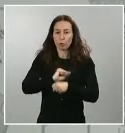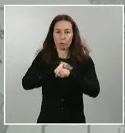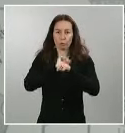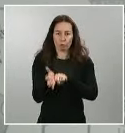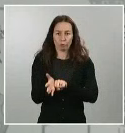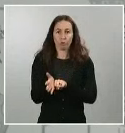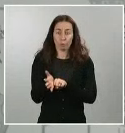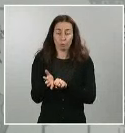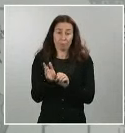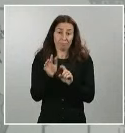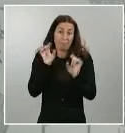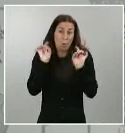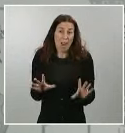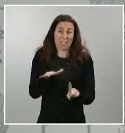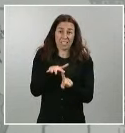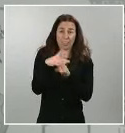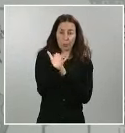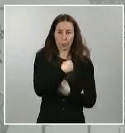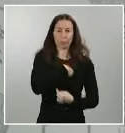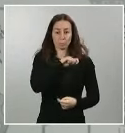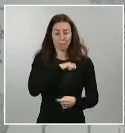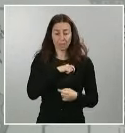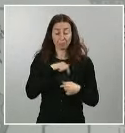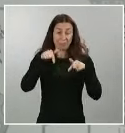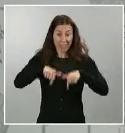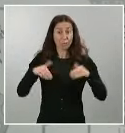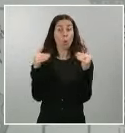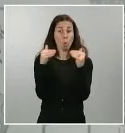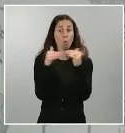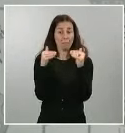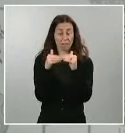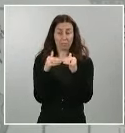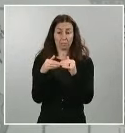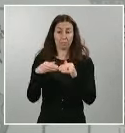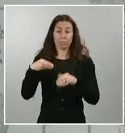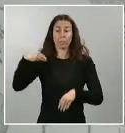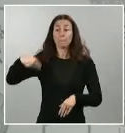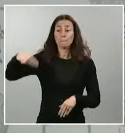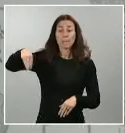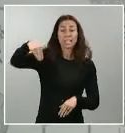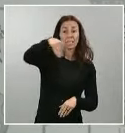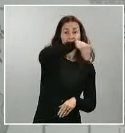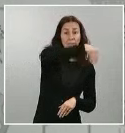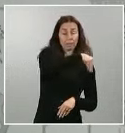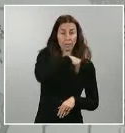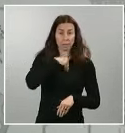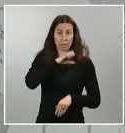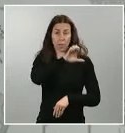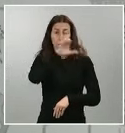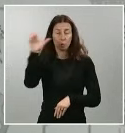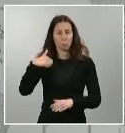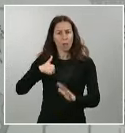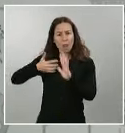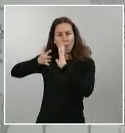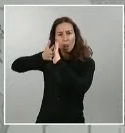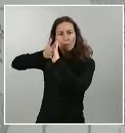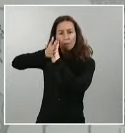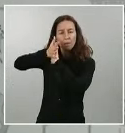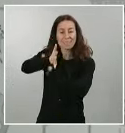España. Esto es lo que les trasladé el jueves al resto de presidentes de los Estados de la Unión Europea y lo repito públicamente al conjunto de